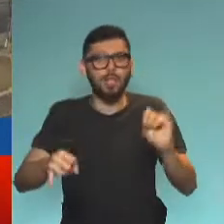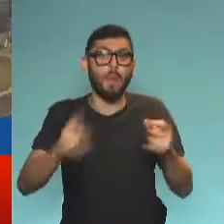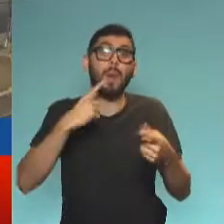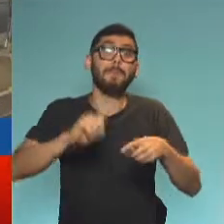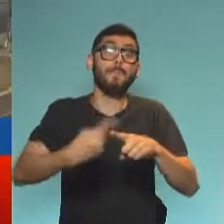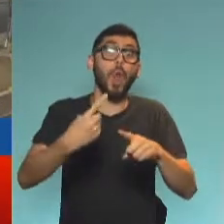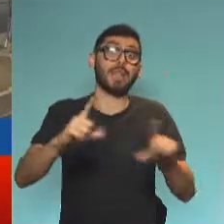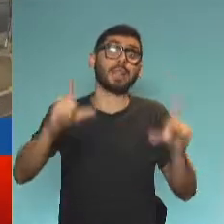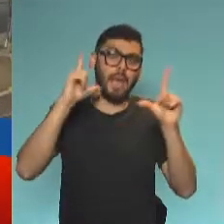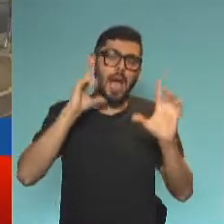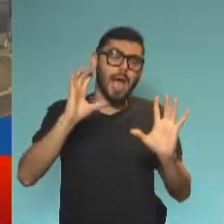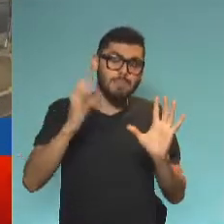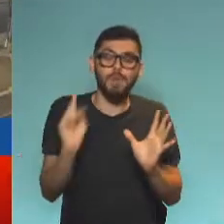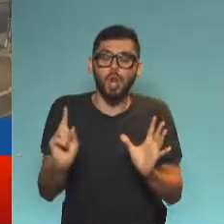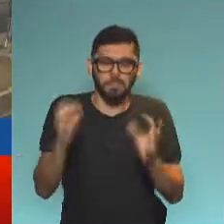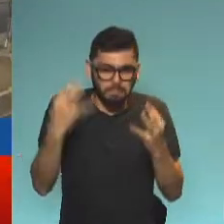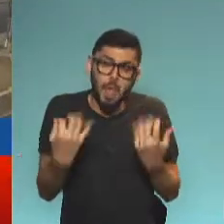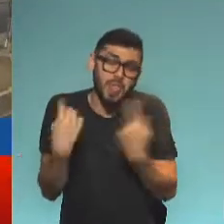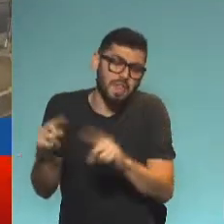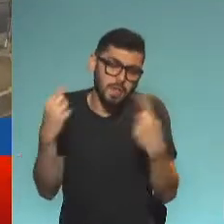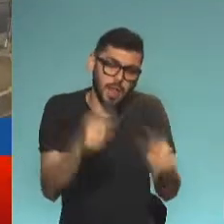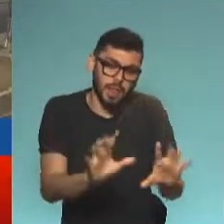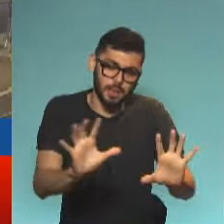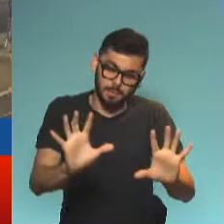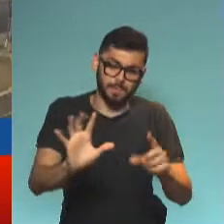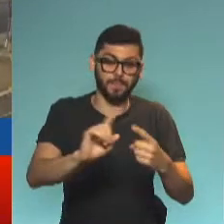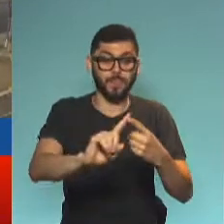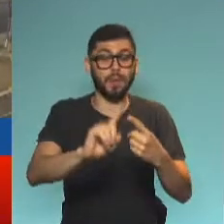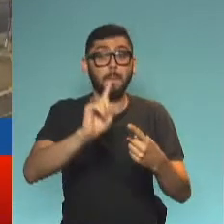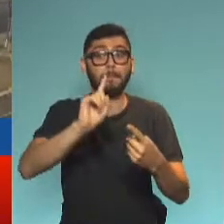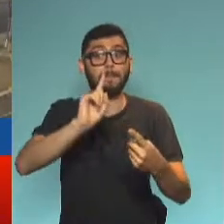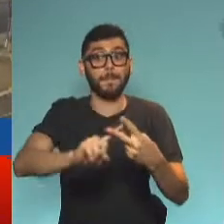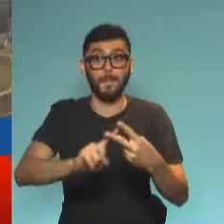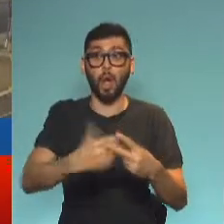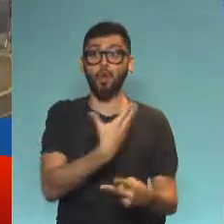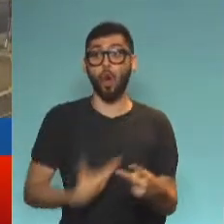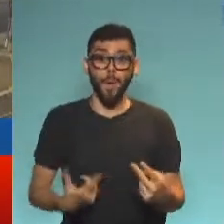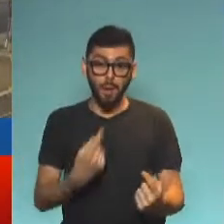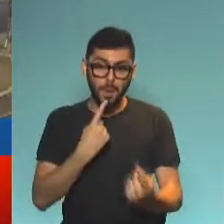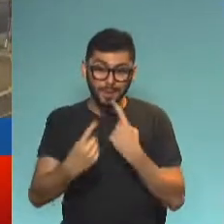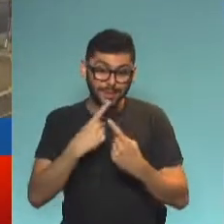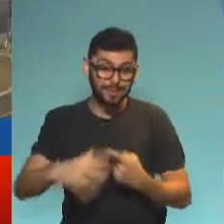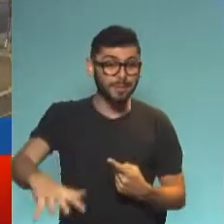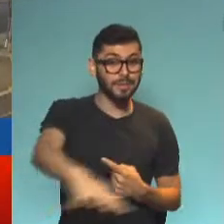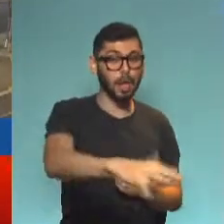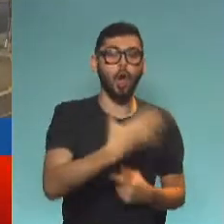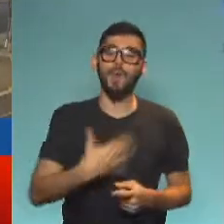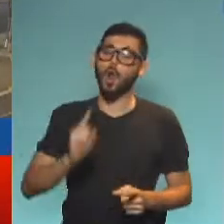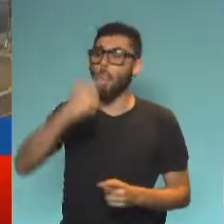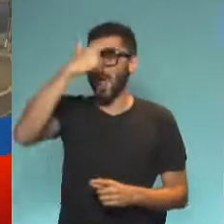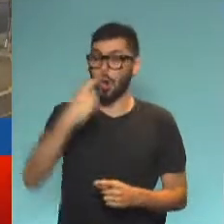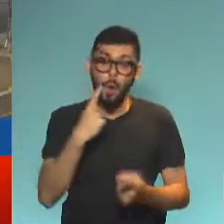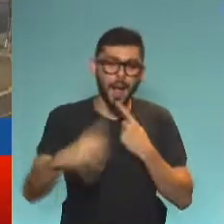político, es así. Claro. Entonces, sumado a todo esto, las encuestas que ve el gobierno, que no es ciego,